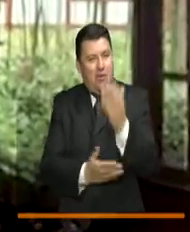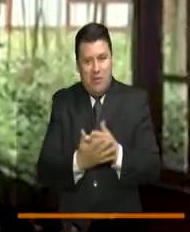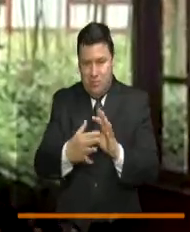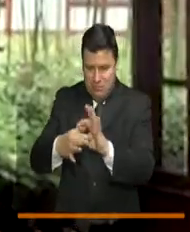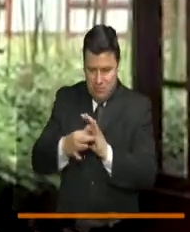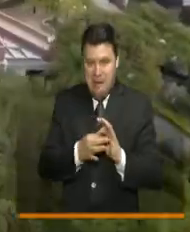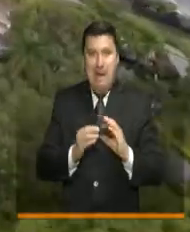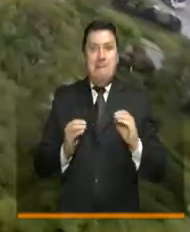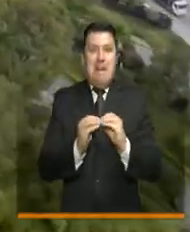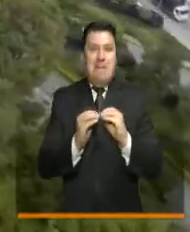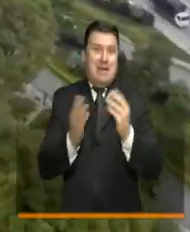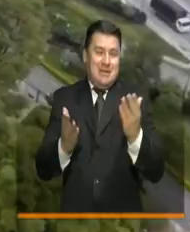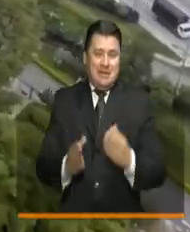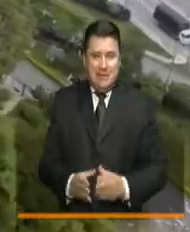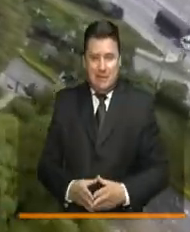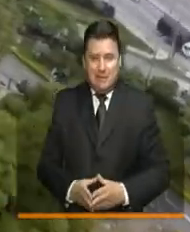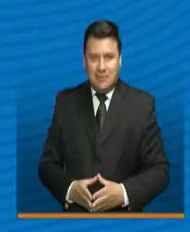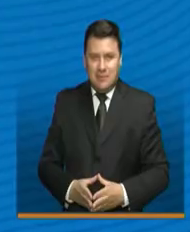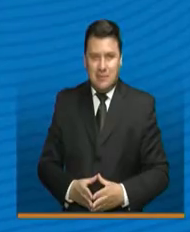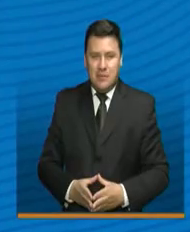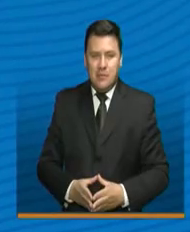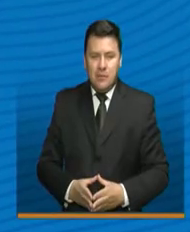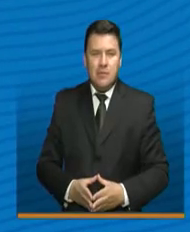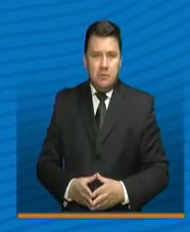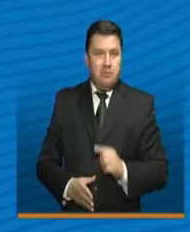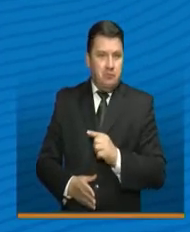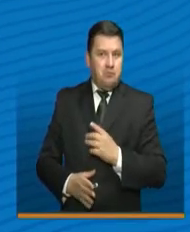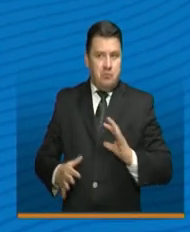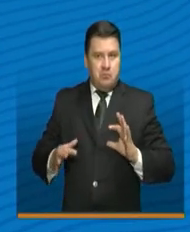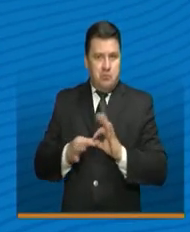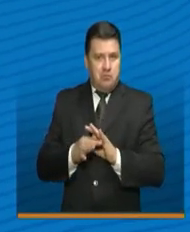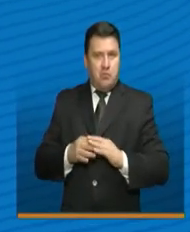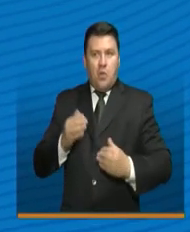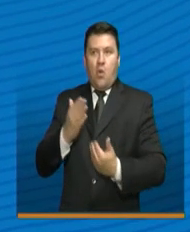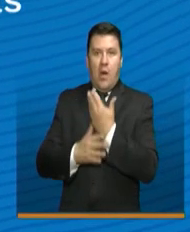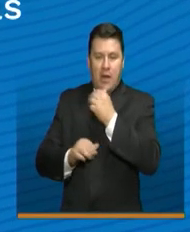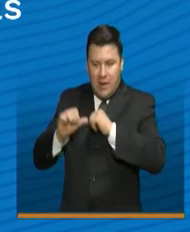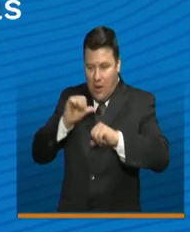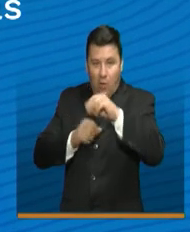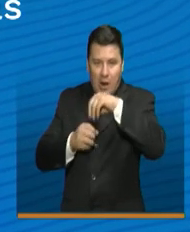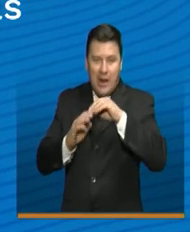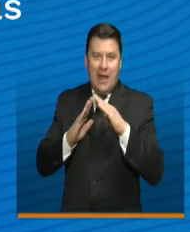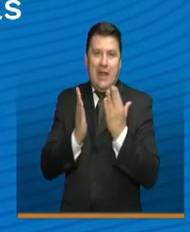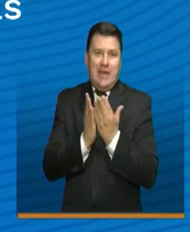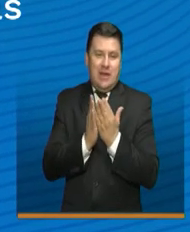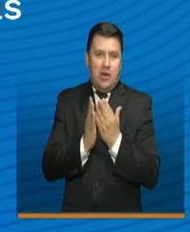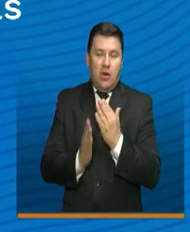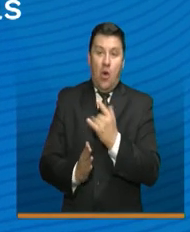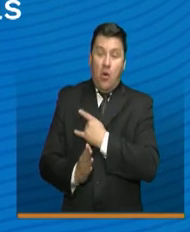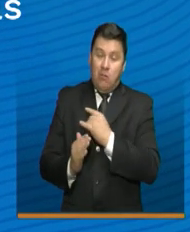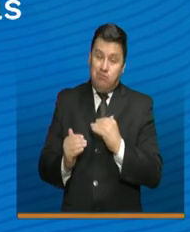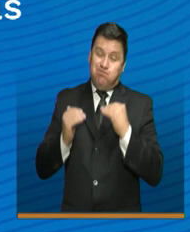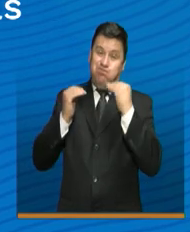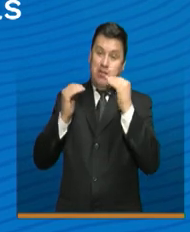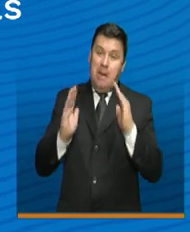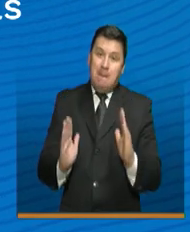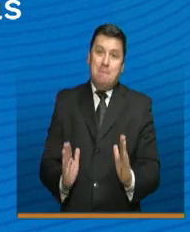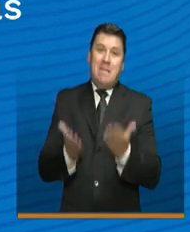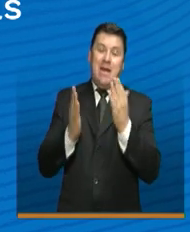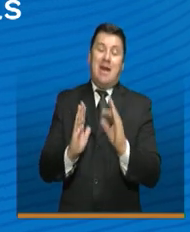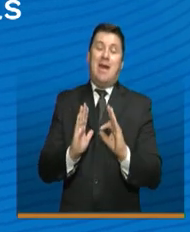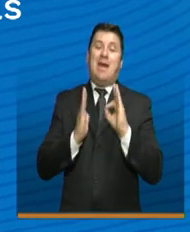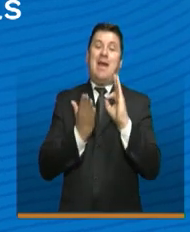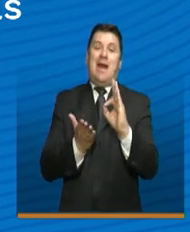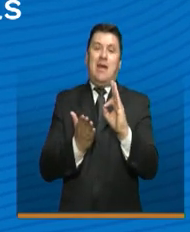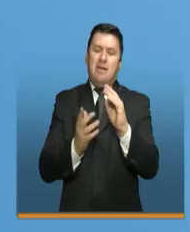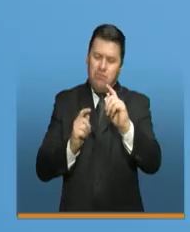Unidos, hacemos más. Así se consolida el Laboratorio de Innovación Educativa para la Educación Superior, que fomenta el mejoramiento de la calidad